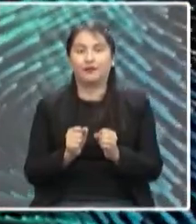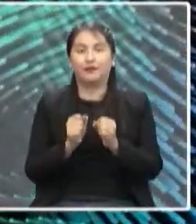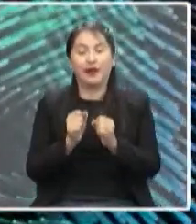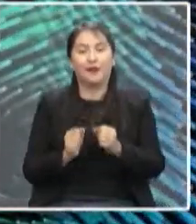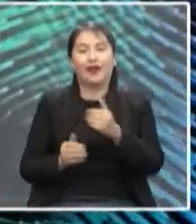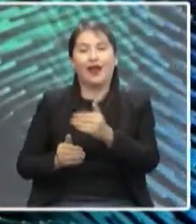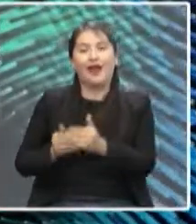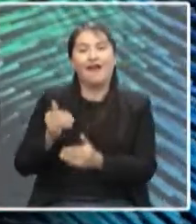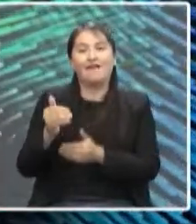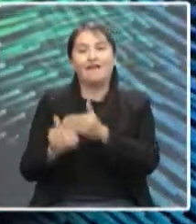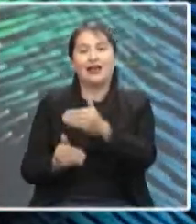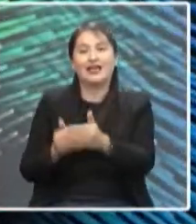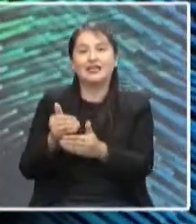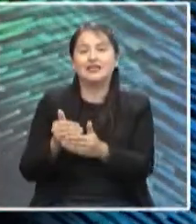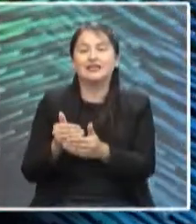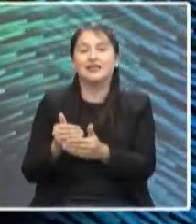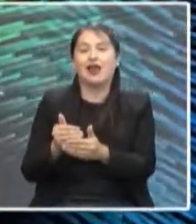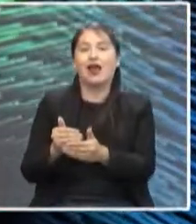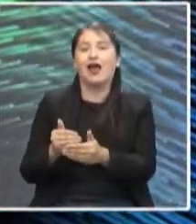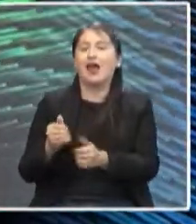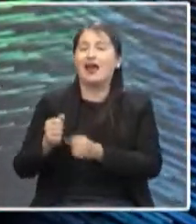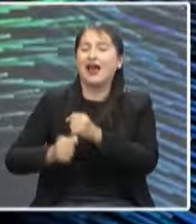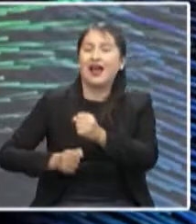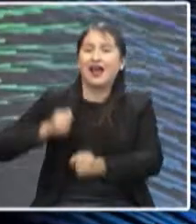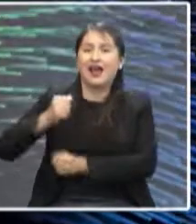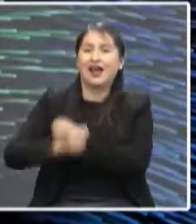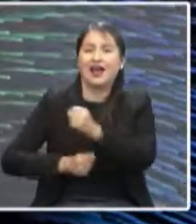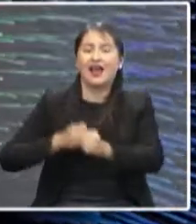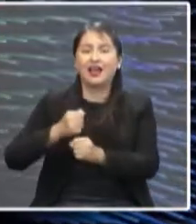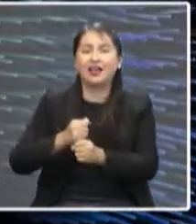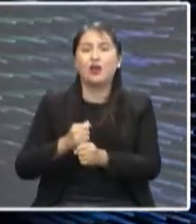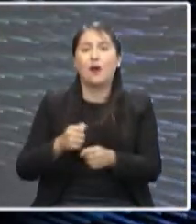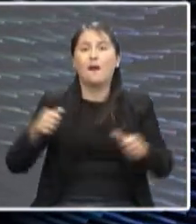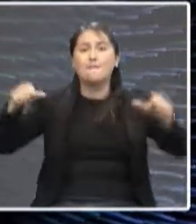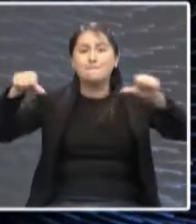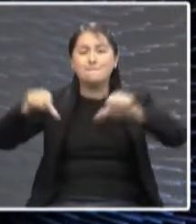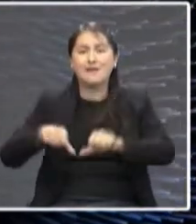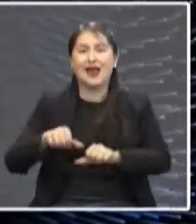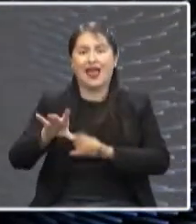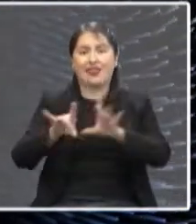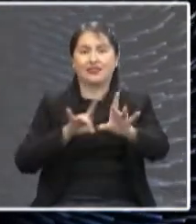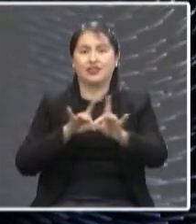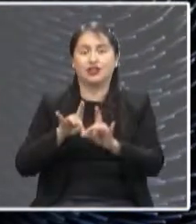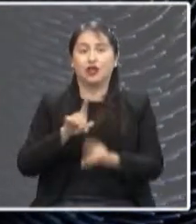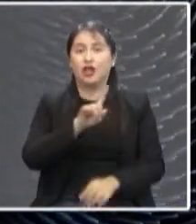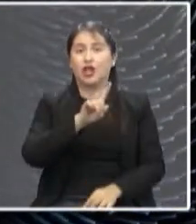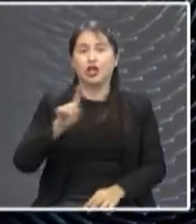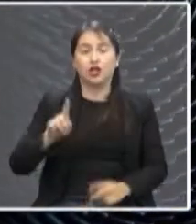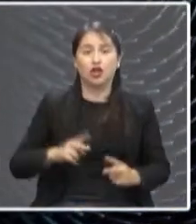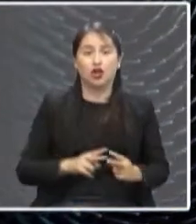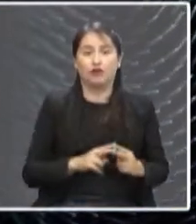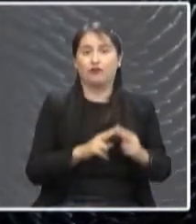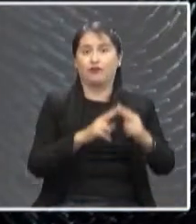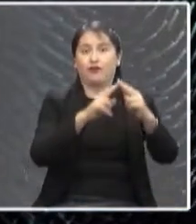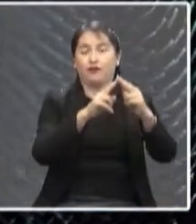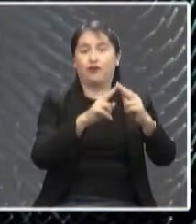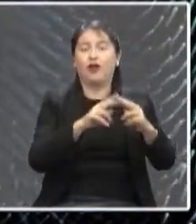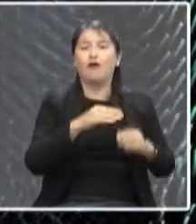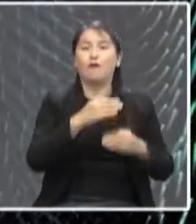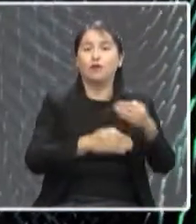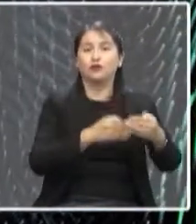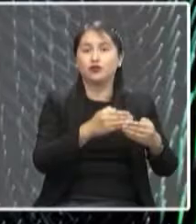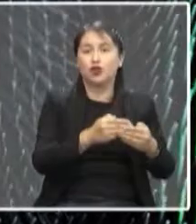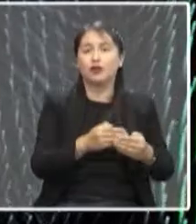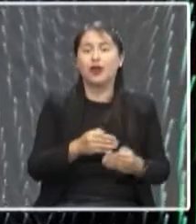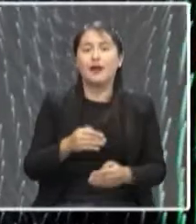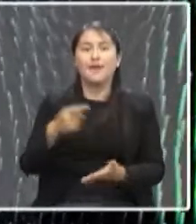avanzar décadas de malas decisiones, de no construir infraestructura que funciona para 1 billón de personas en el mundo